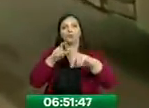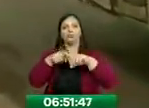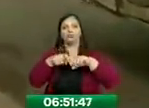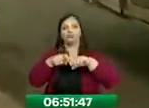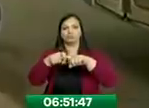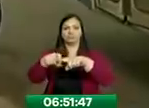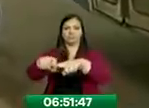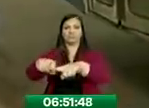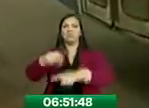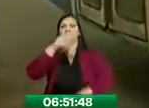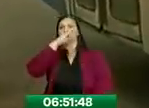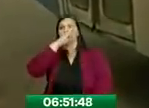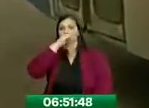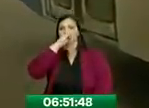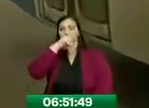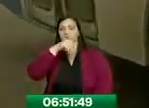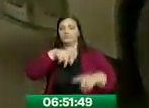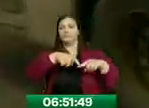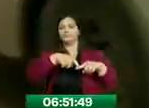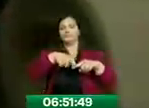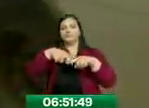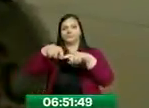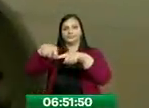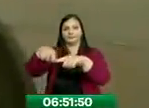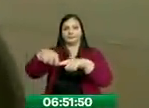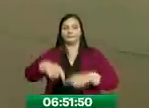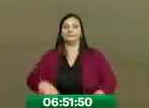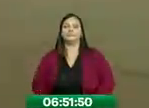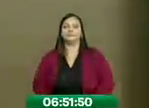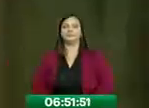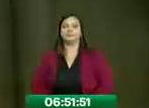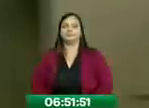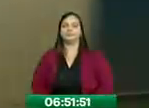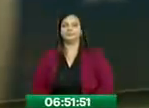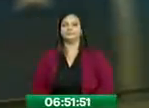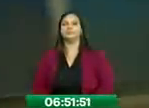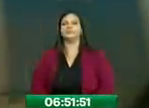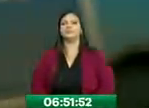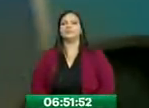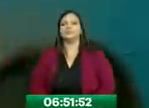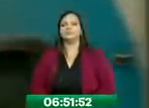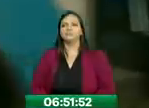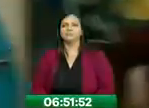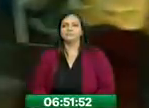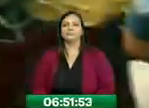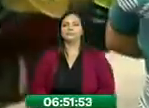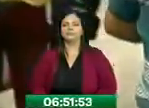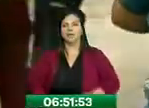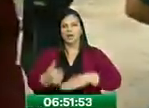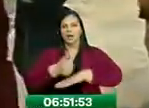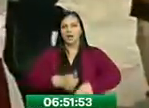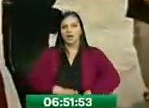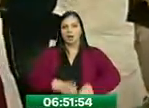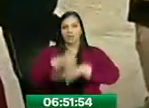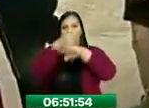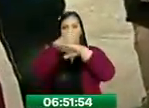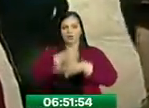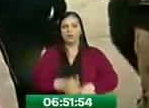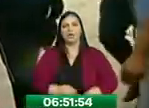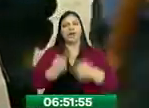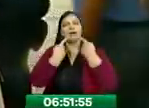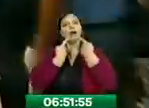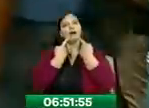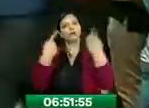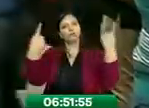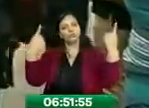favor, a los guayaquileños, ya las autoridades lo han manifestado, tomar las medidas